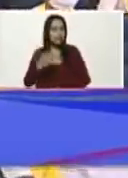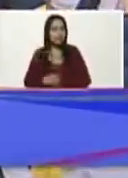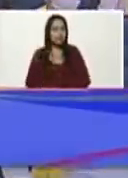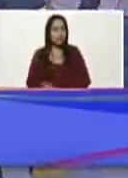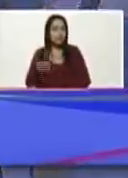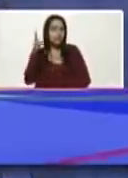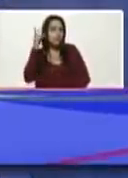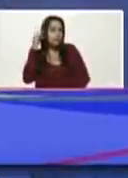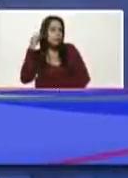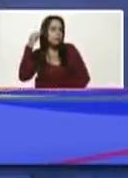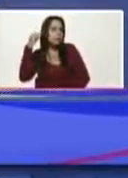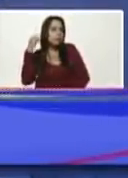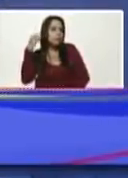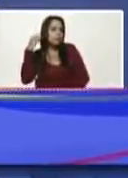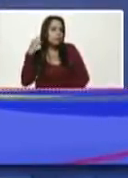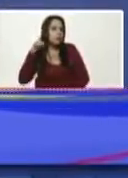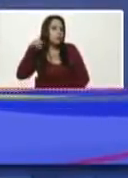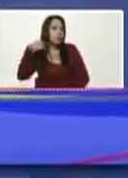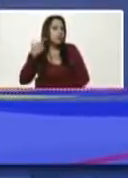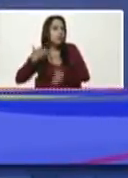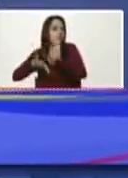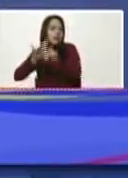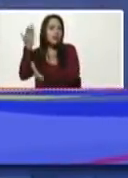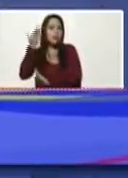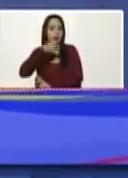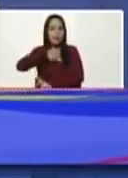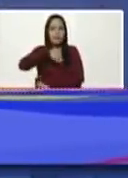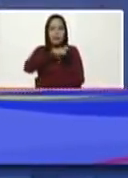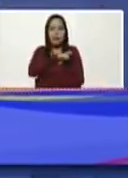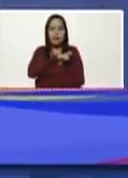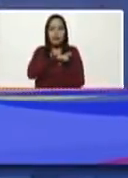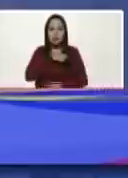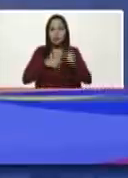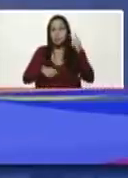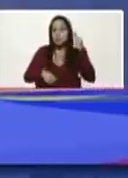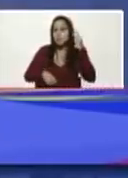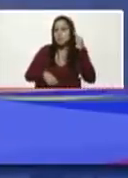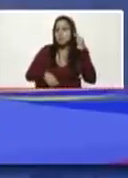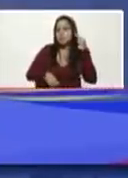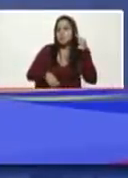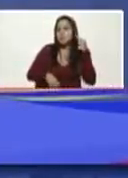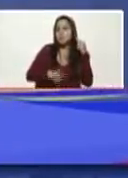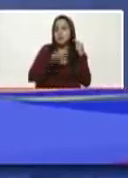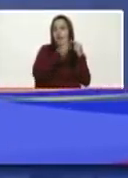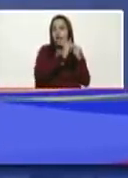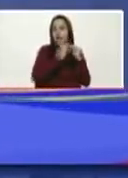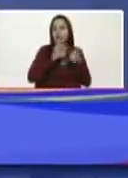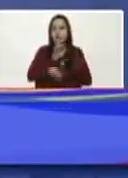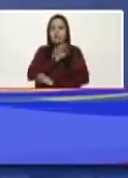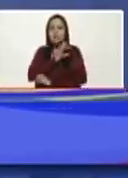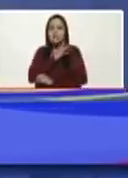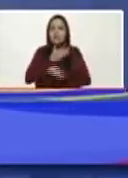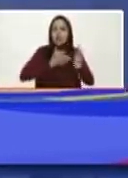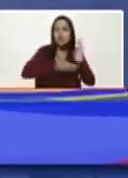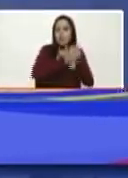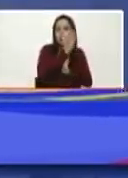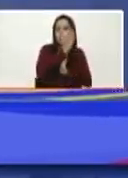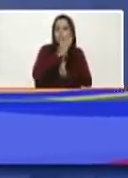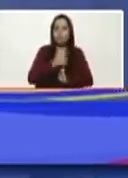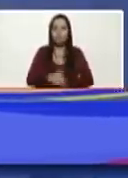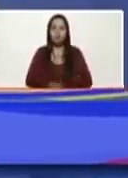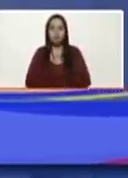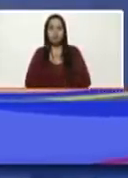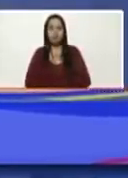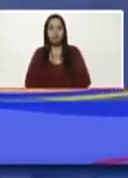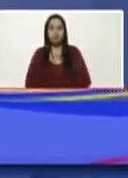calientan la oreja para que se vayan para España, que le calientan la oreja para que se vayan para Chile.